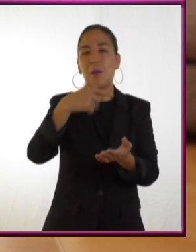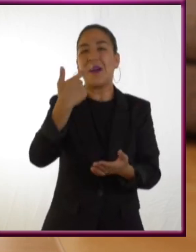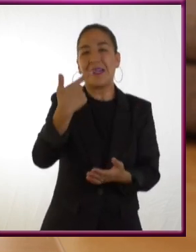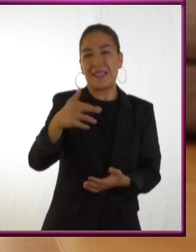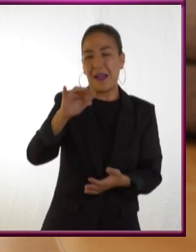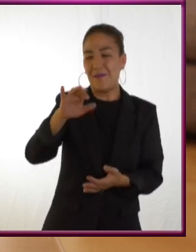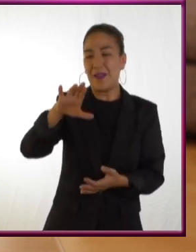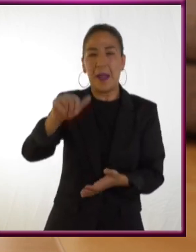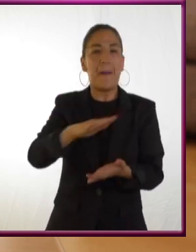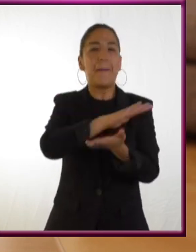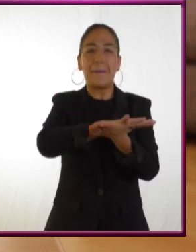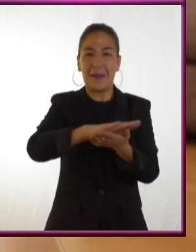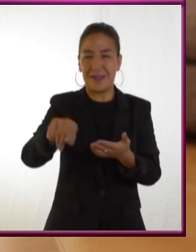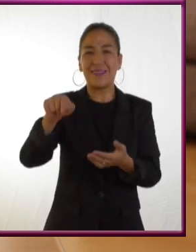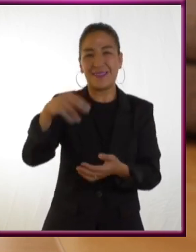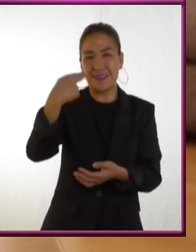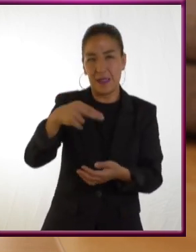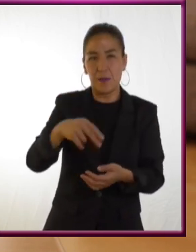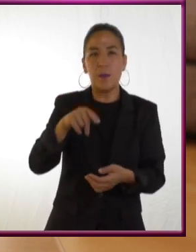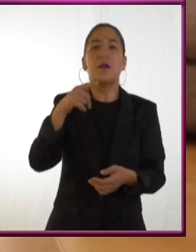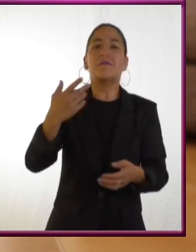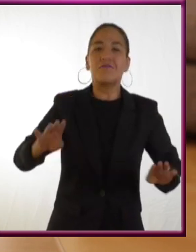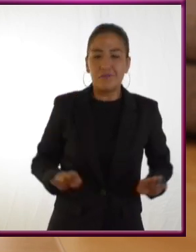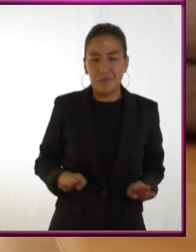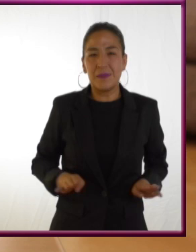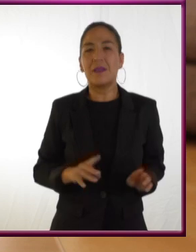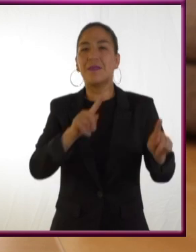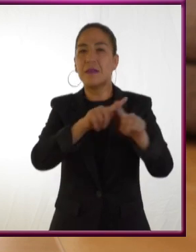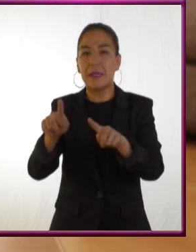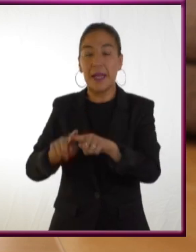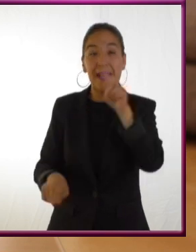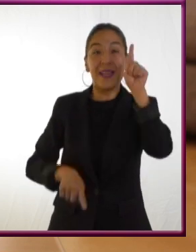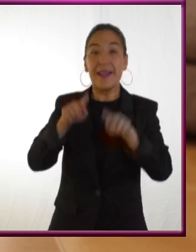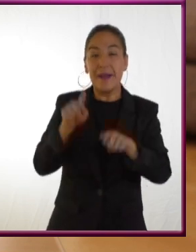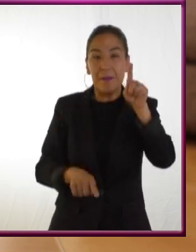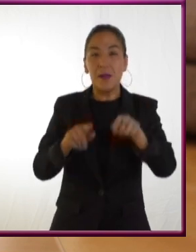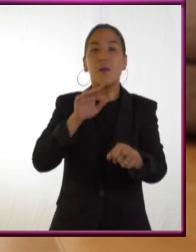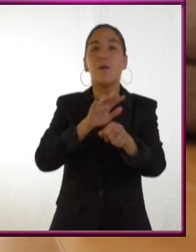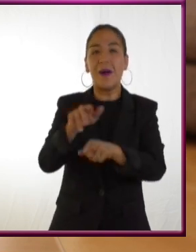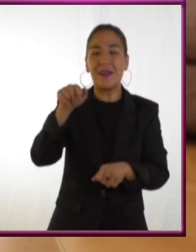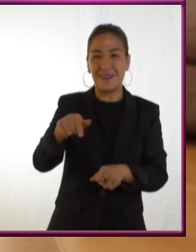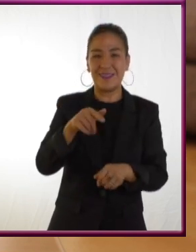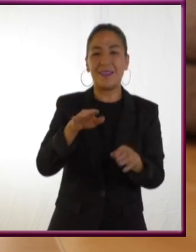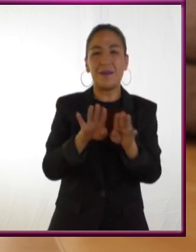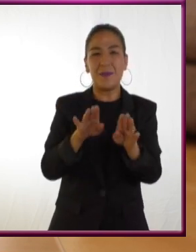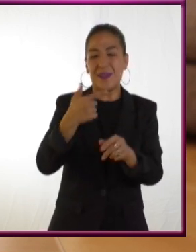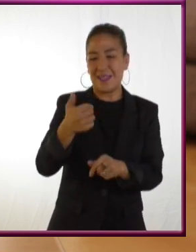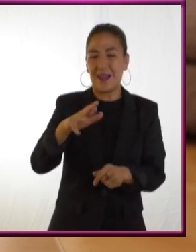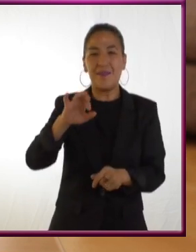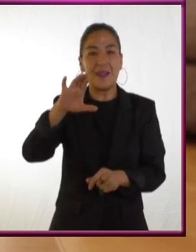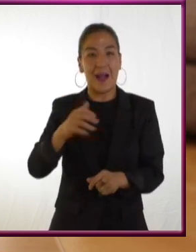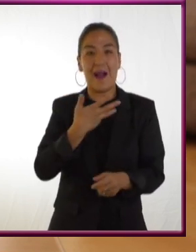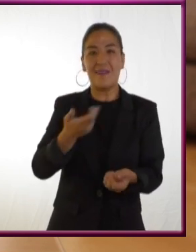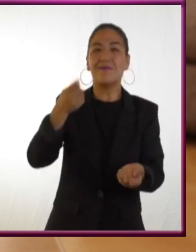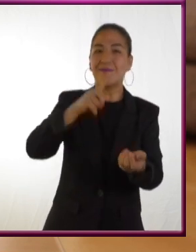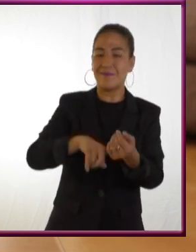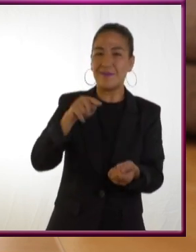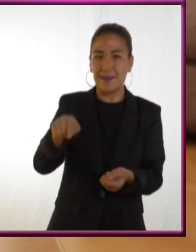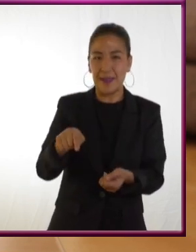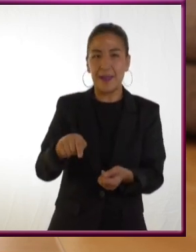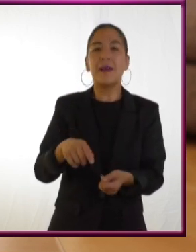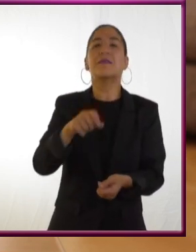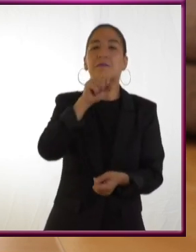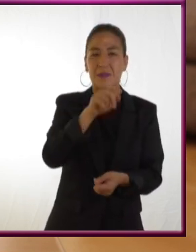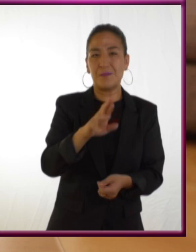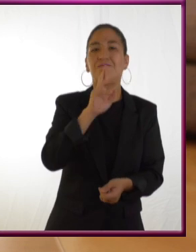y sobre eso podemos ir generando como más particularidades de las gráficas, y dependiendo del tipo de gráficas con las que contemos,